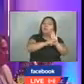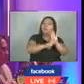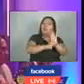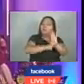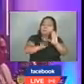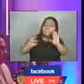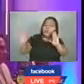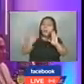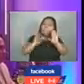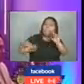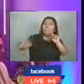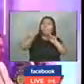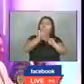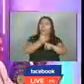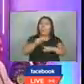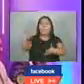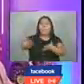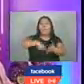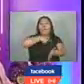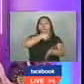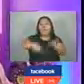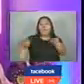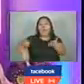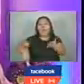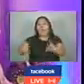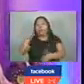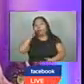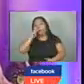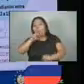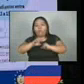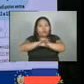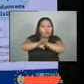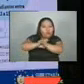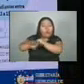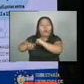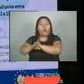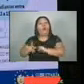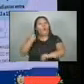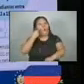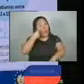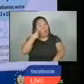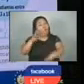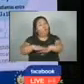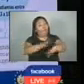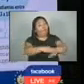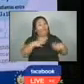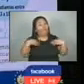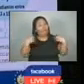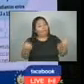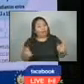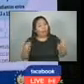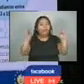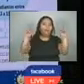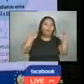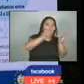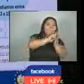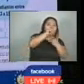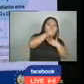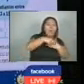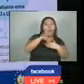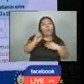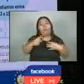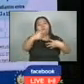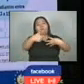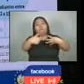alcanzar dichas metas están la prohibición de algunas formas de publicidad, advertencias sanitarias, programas y medidas fiscales